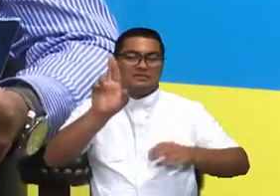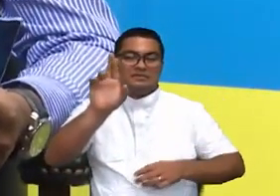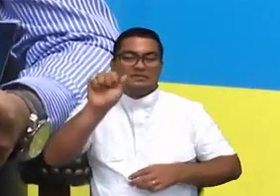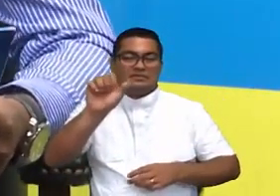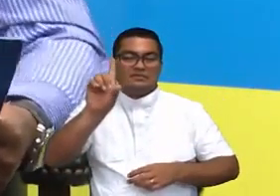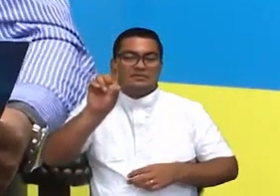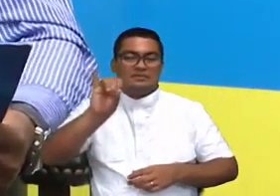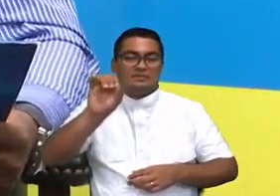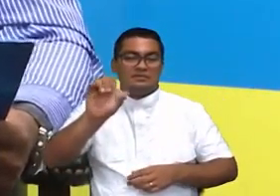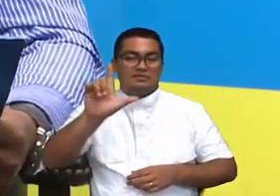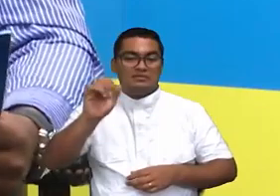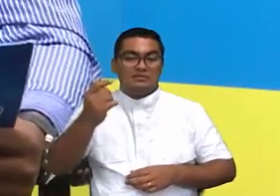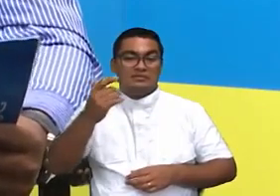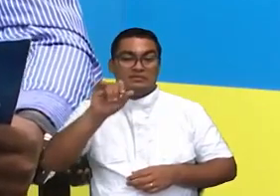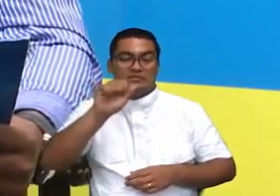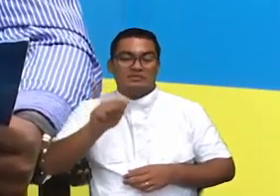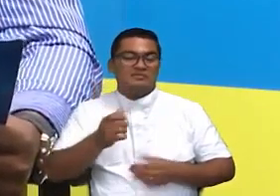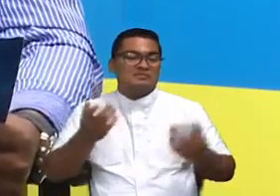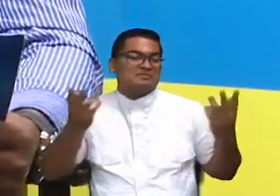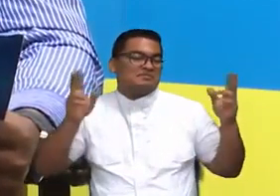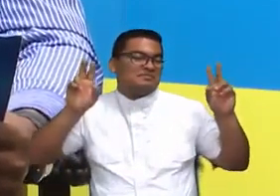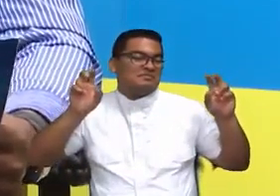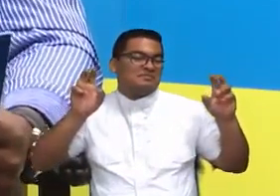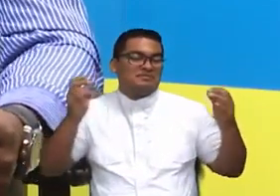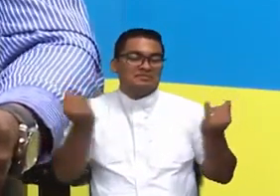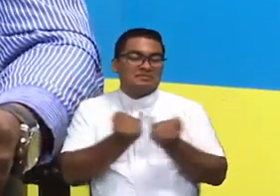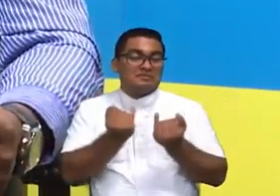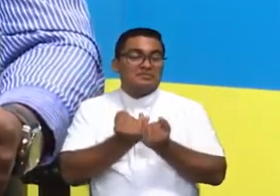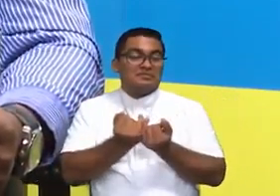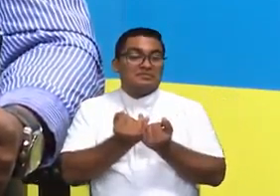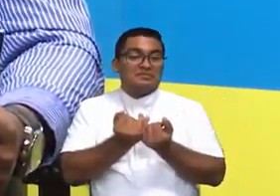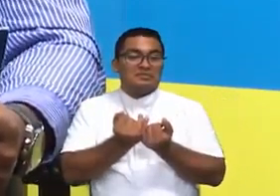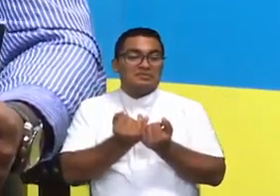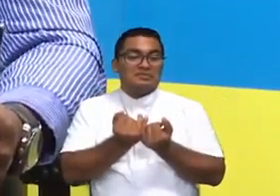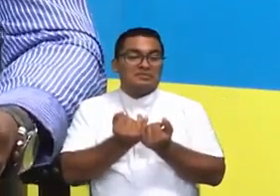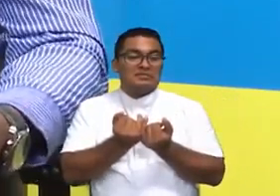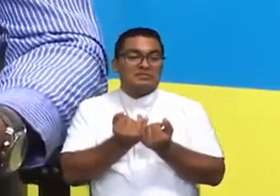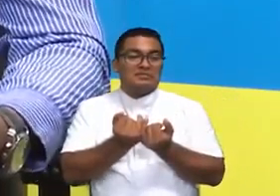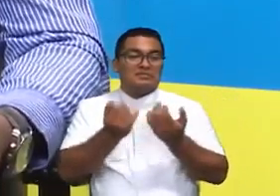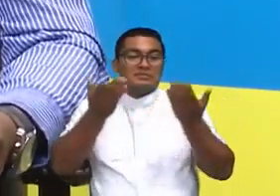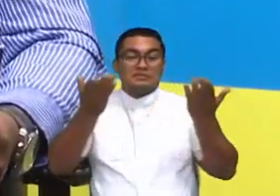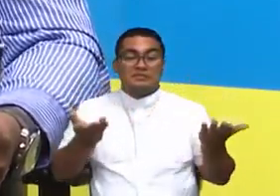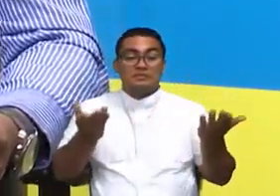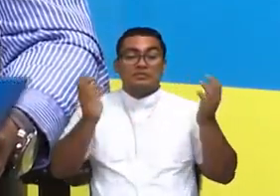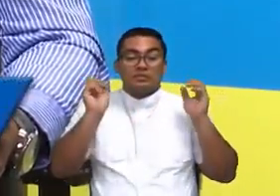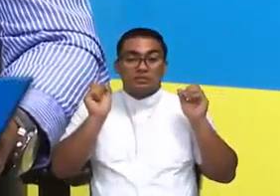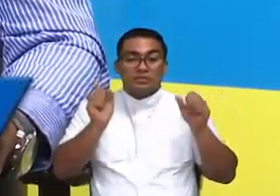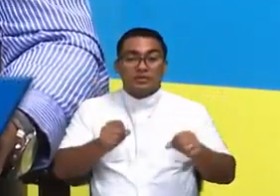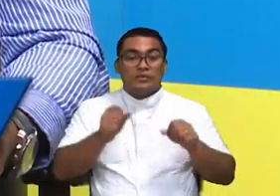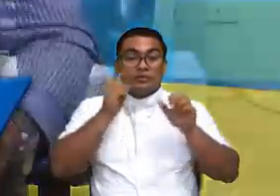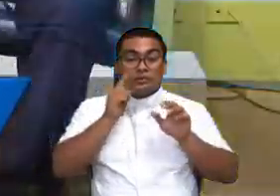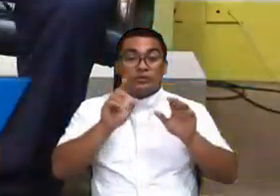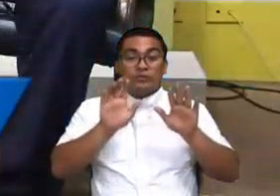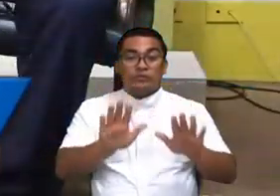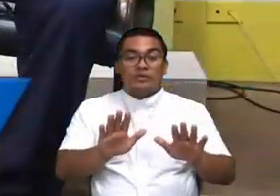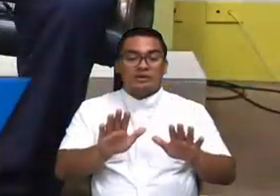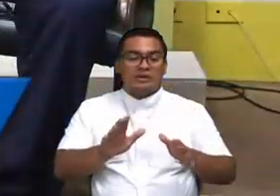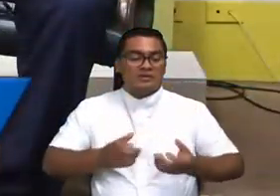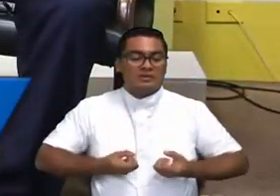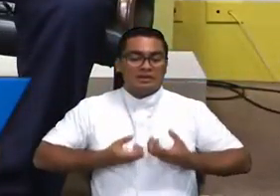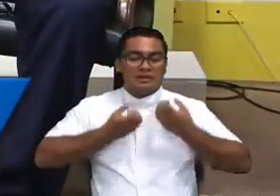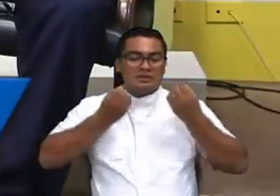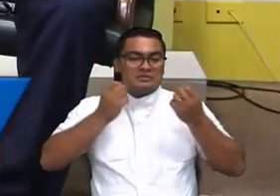es el concepto? Porque nosotros entendemos que la radiología también se usa para el tratamiento. Así el es. Tratamiento, por ejemplo, del